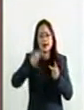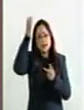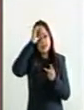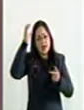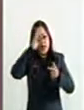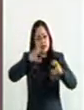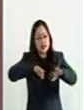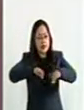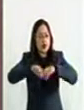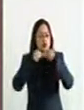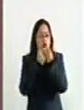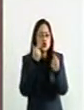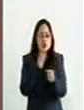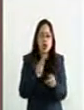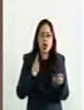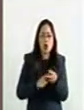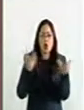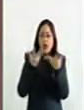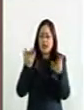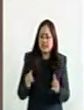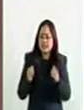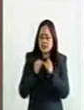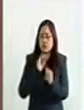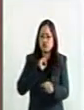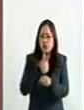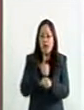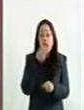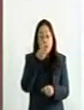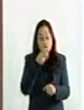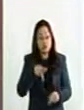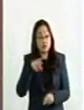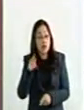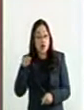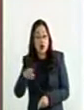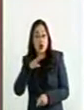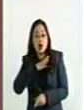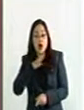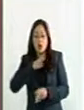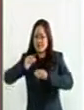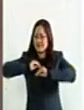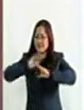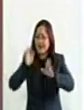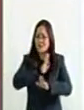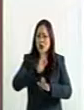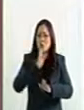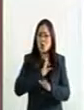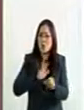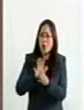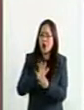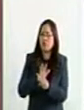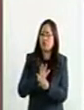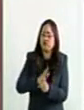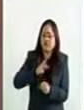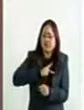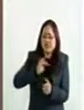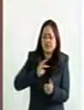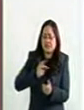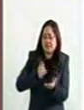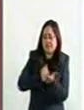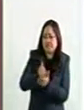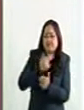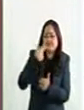trabajo social o la construcción de instituciones. Pero indudablemente también puede ser a través del sacrificio o el